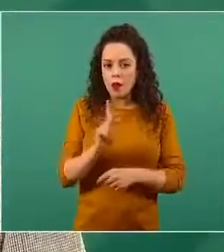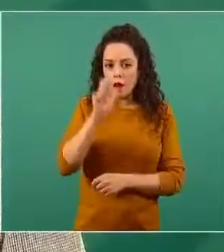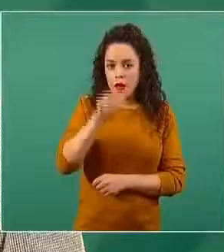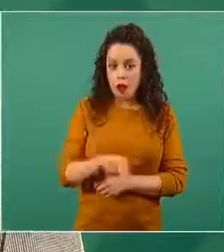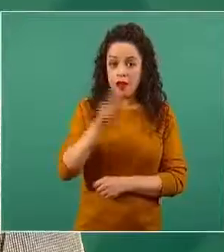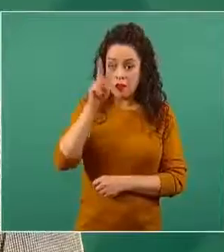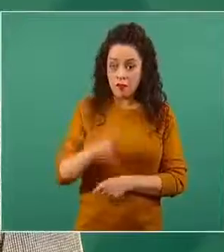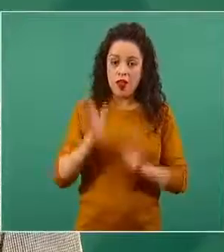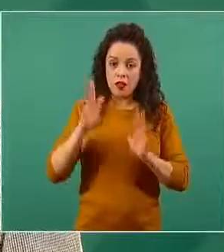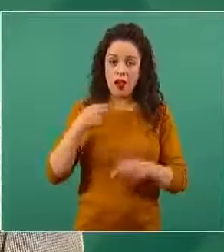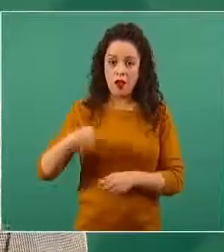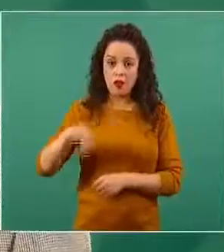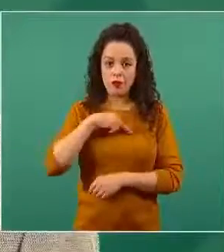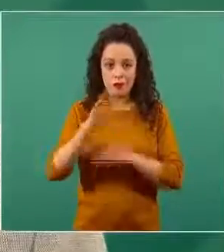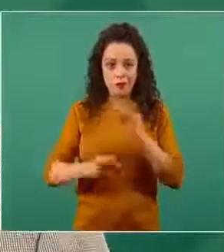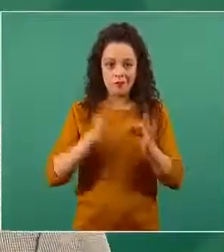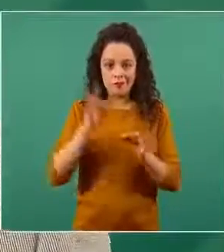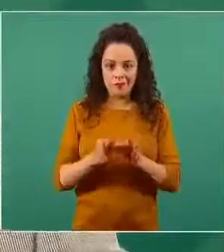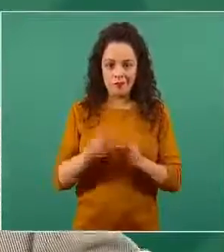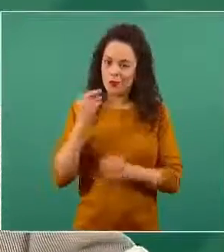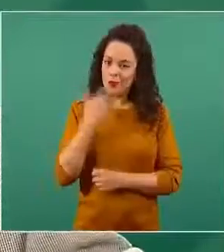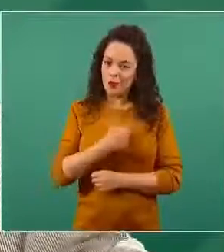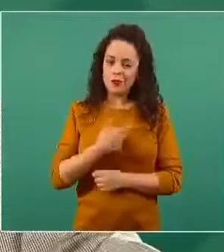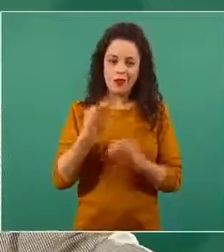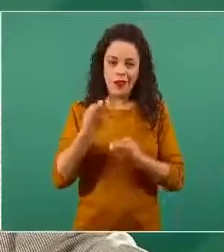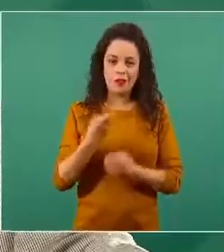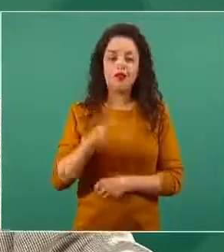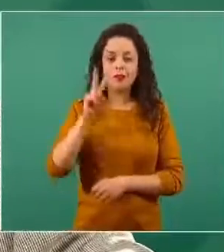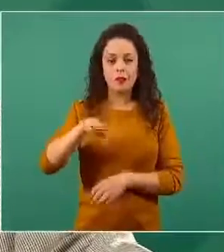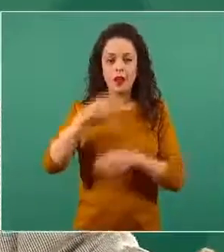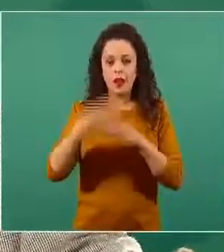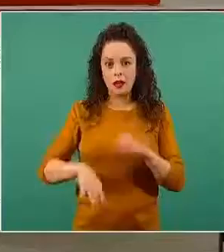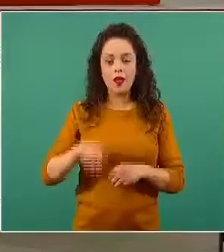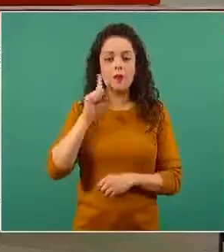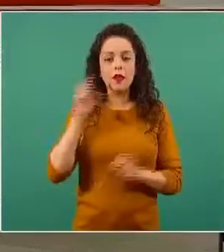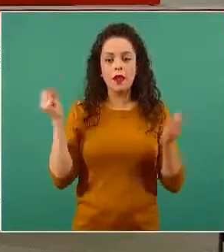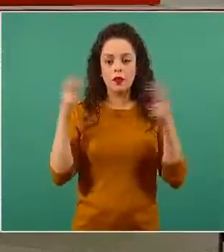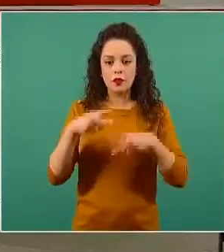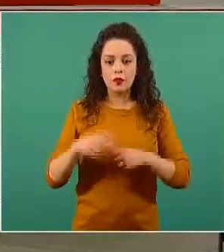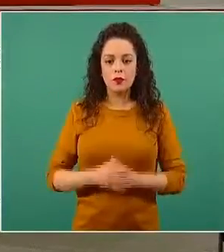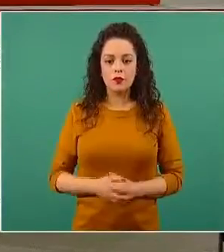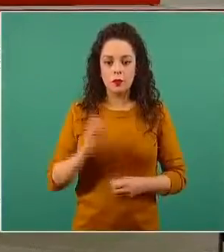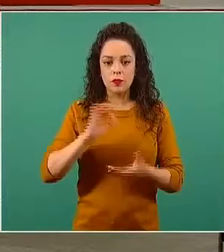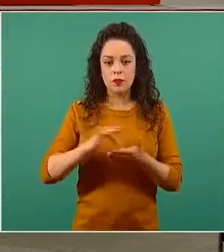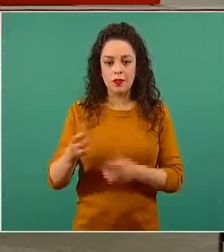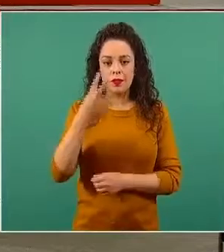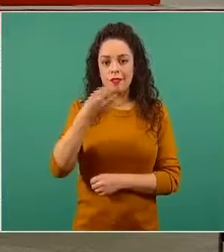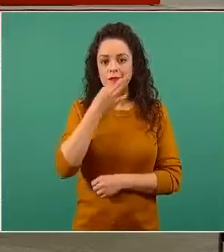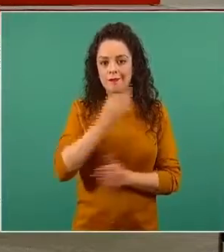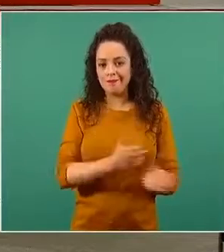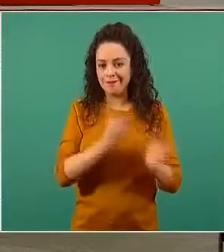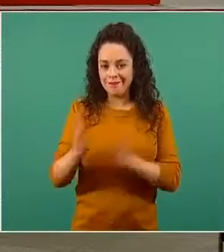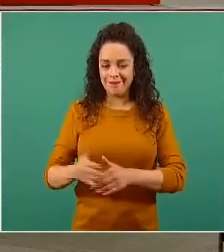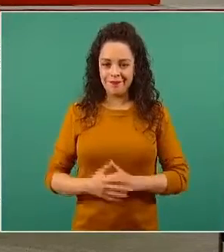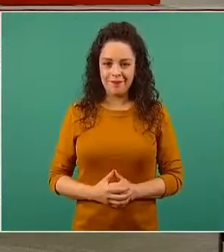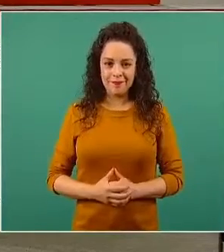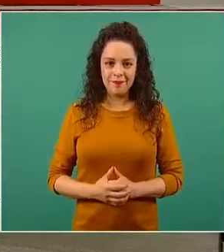mucho gusto. Muchas gracias. Aquí terminamos, nos vemos mañana. Gracias por los 3 minutos extras.